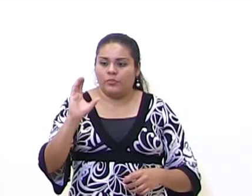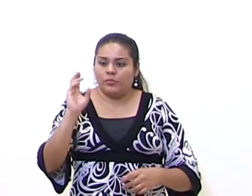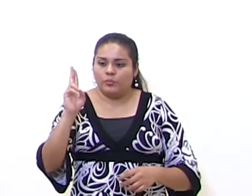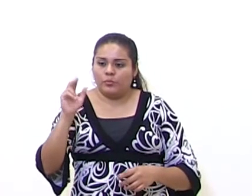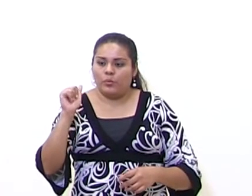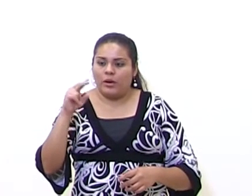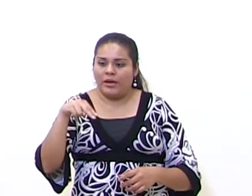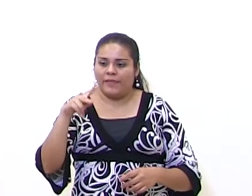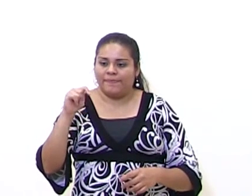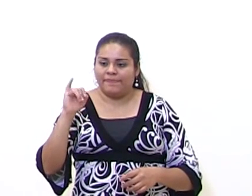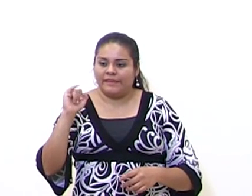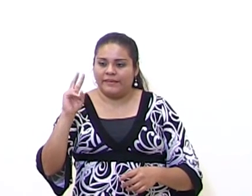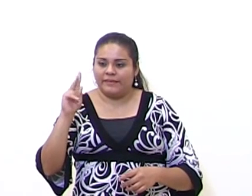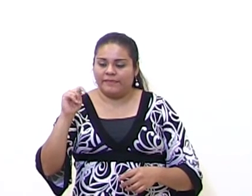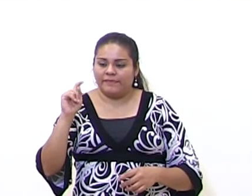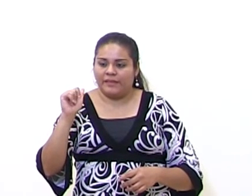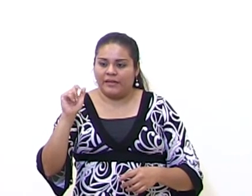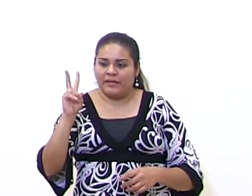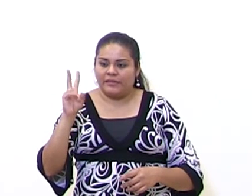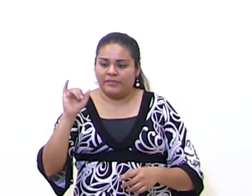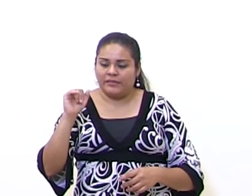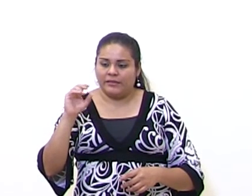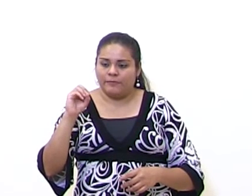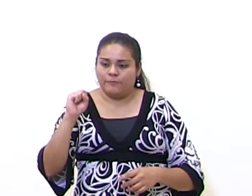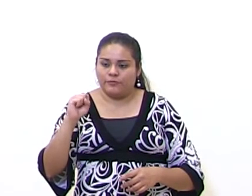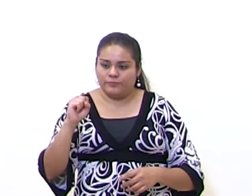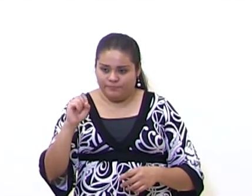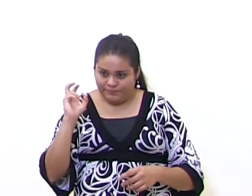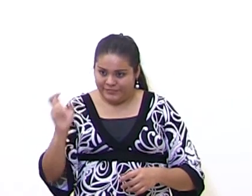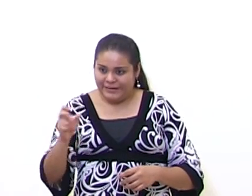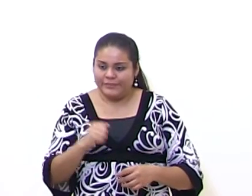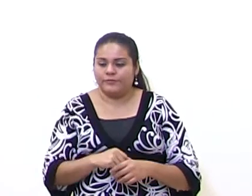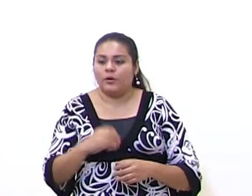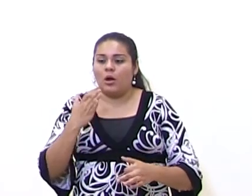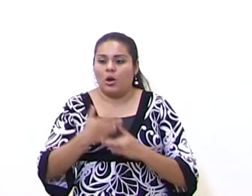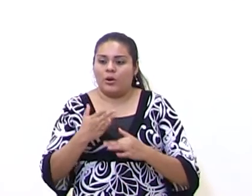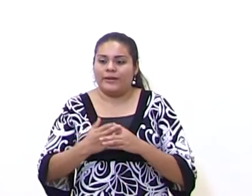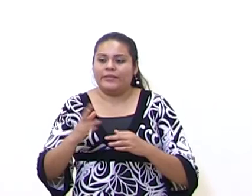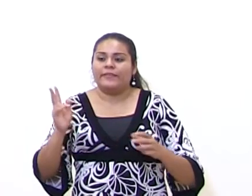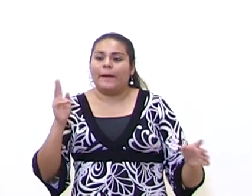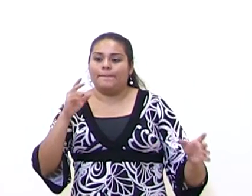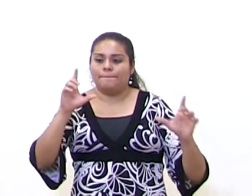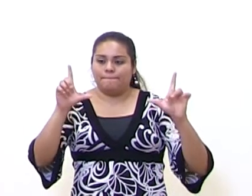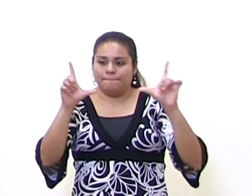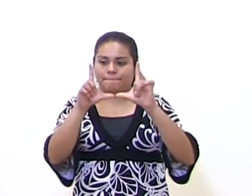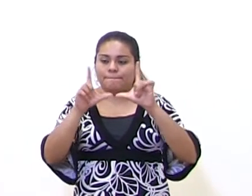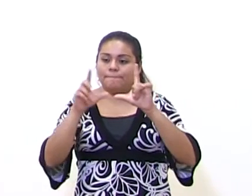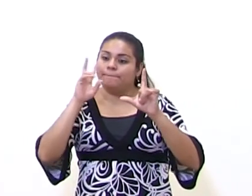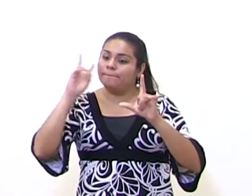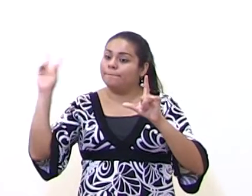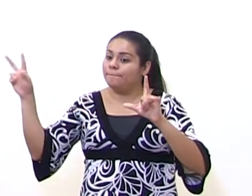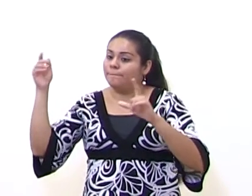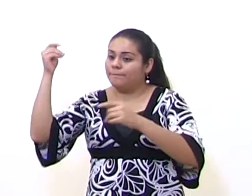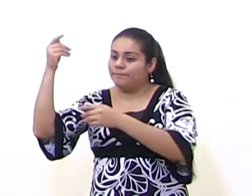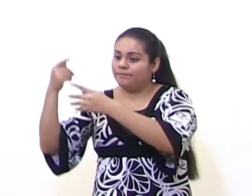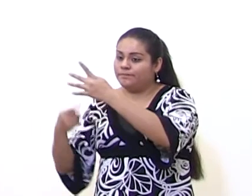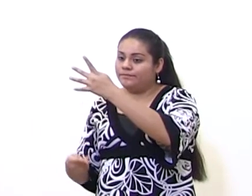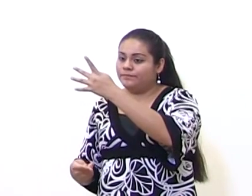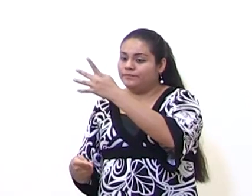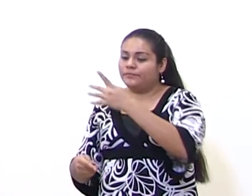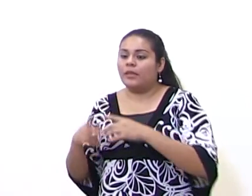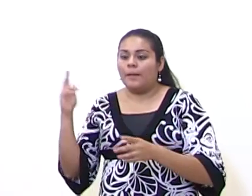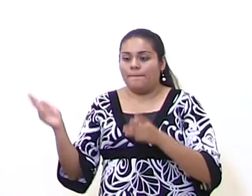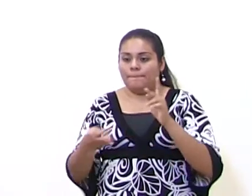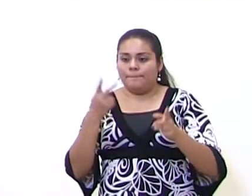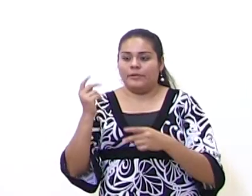nuestro cuestionario van a haber dos tipos de preguntas, por lo menos. Preguntas abiertas